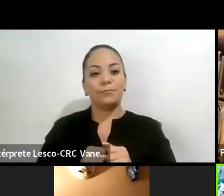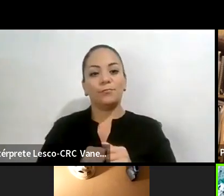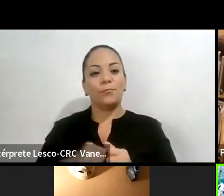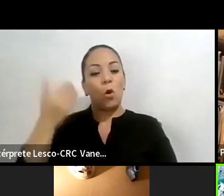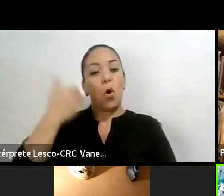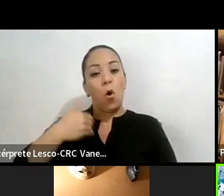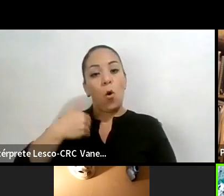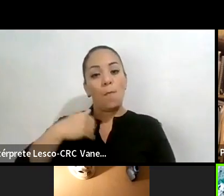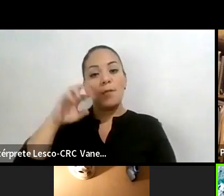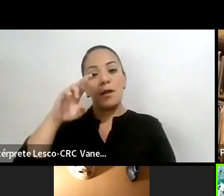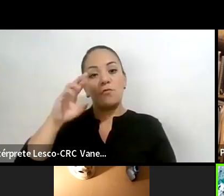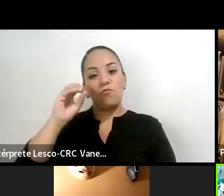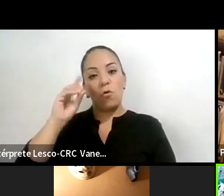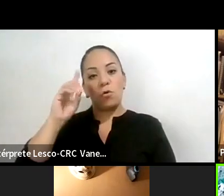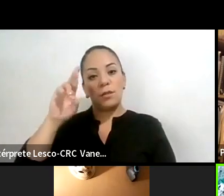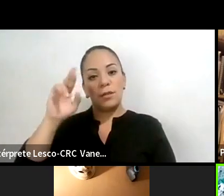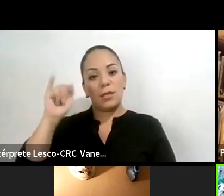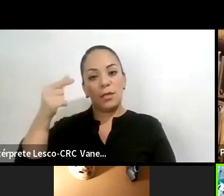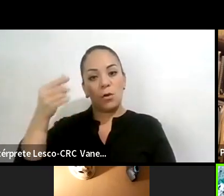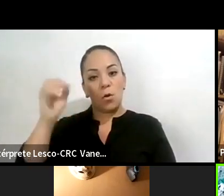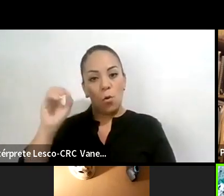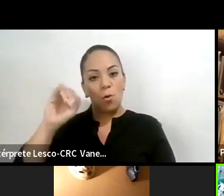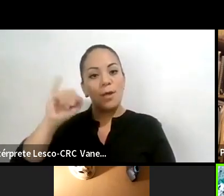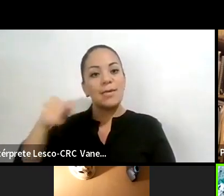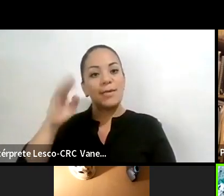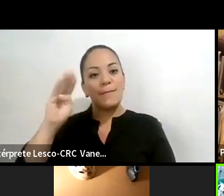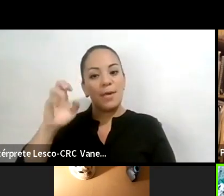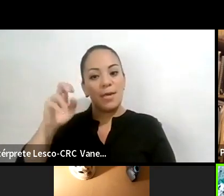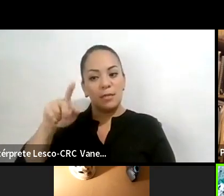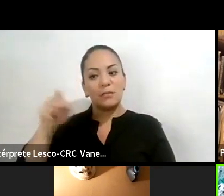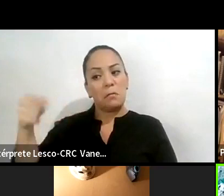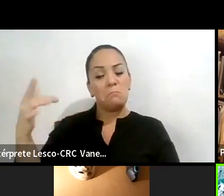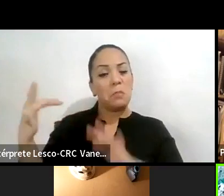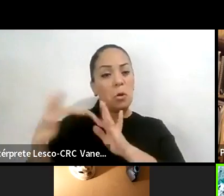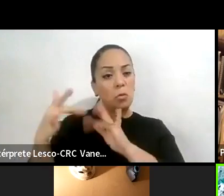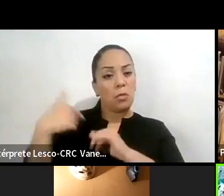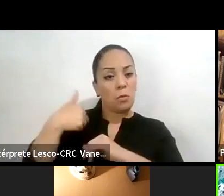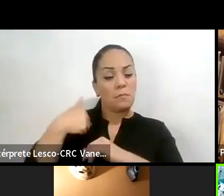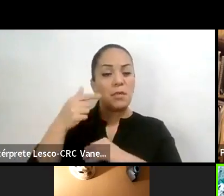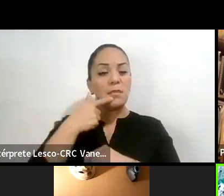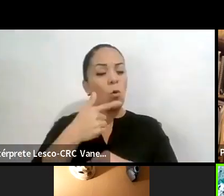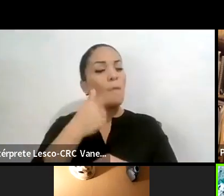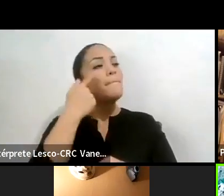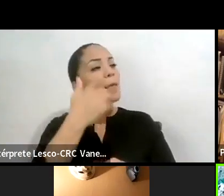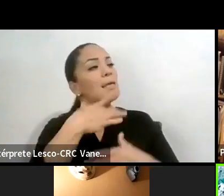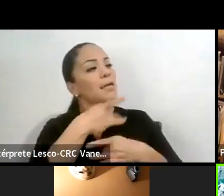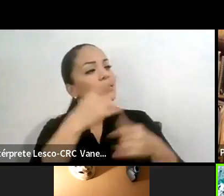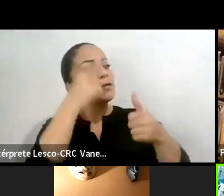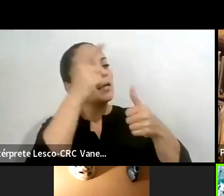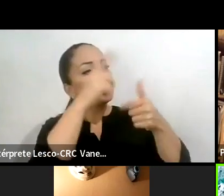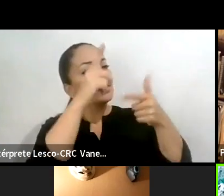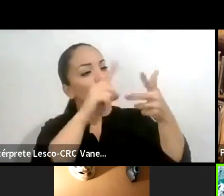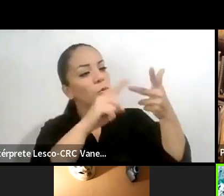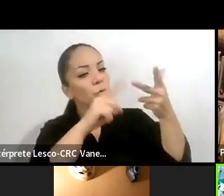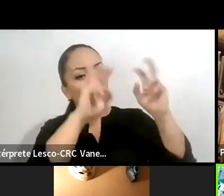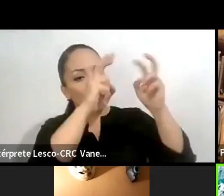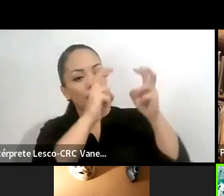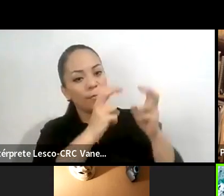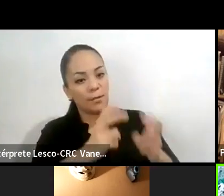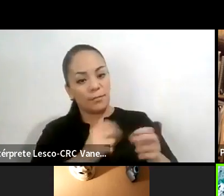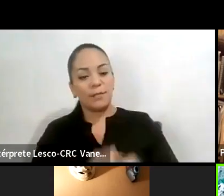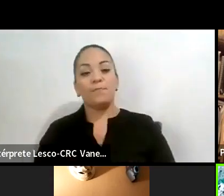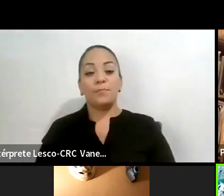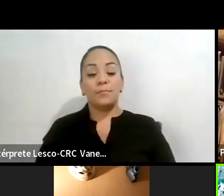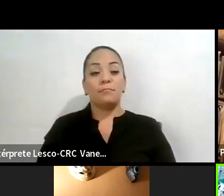Jiménez de la Fundación me contactó y me dijo, mira, nos interesan estos, estos, estos y estos temas y